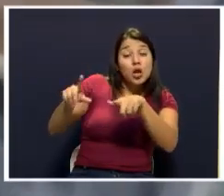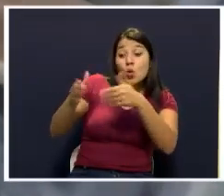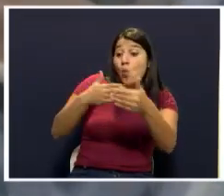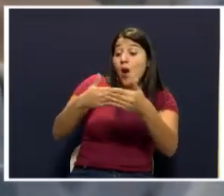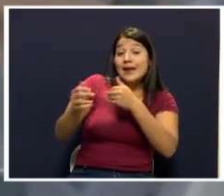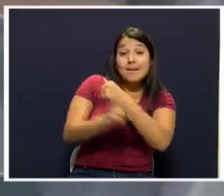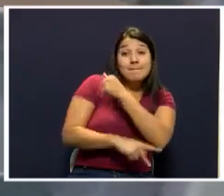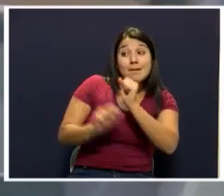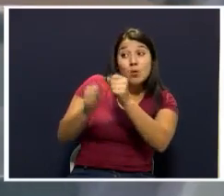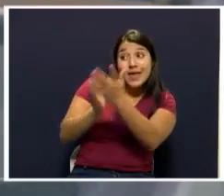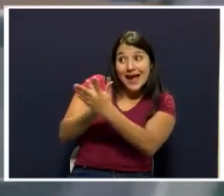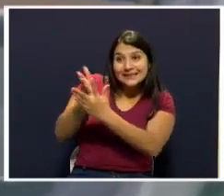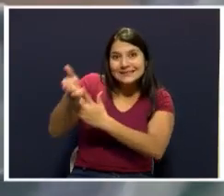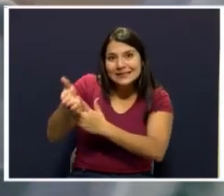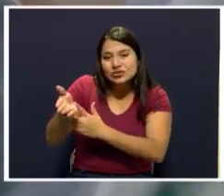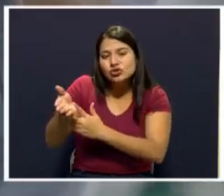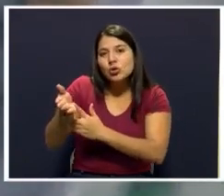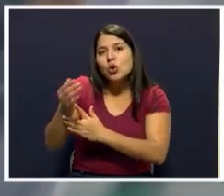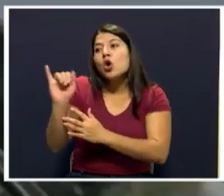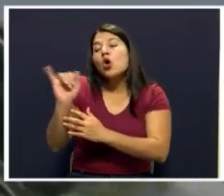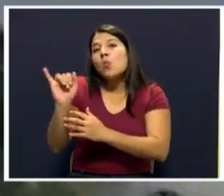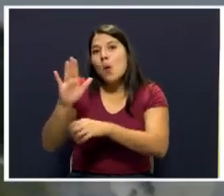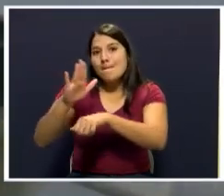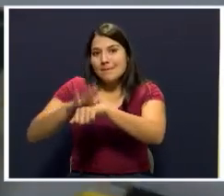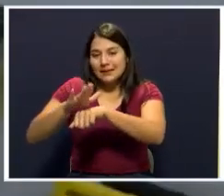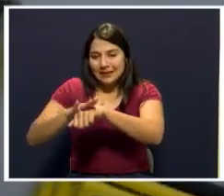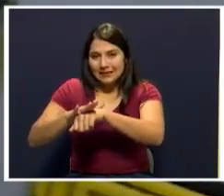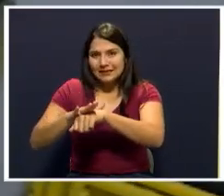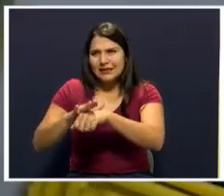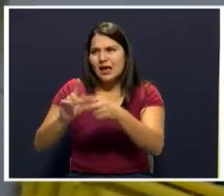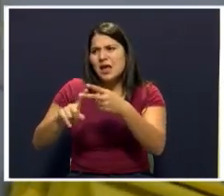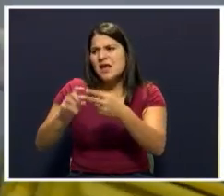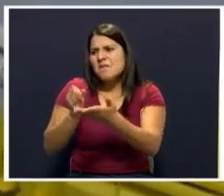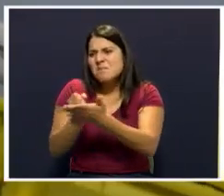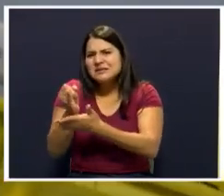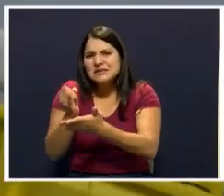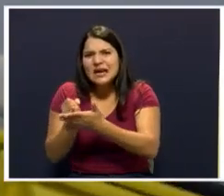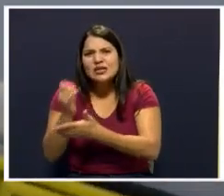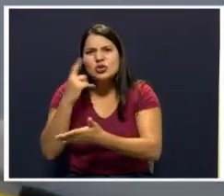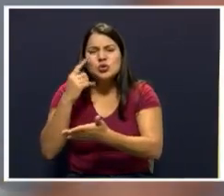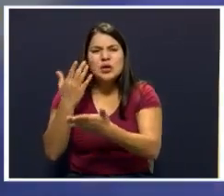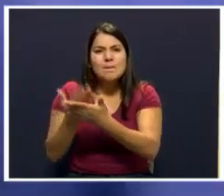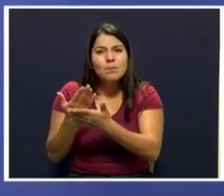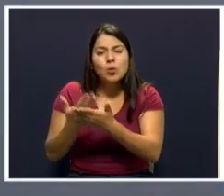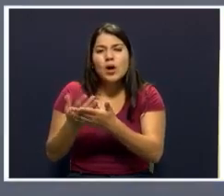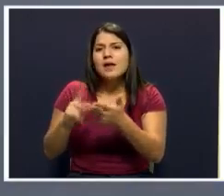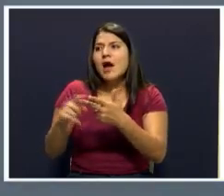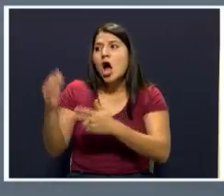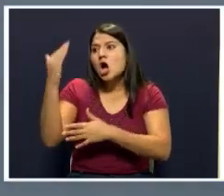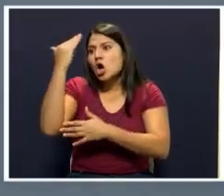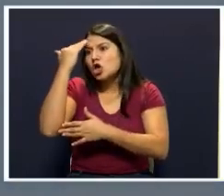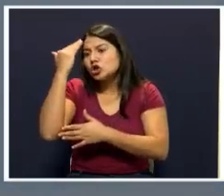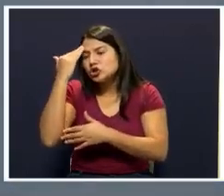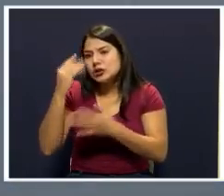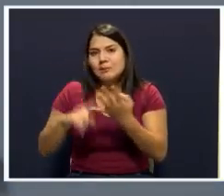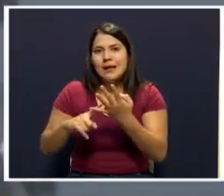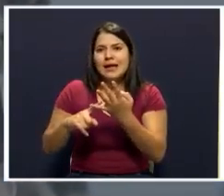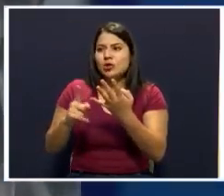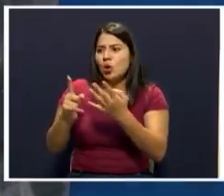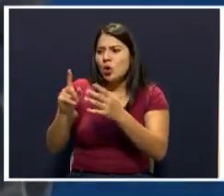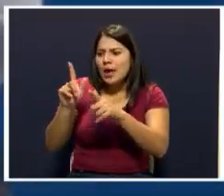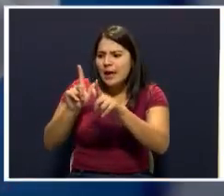de patentes otorgadas y en proceso, datos de prueba entregados a autoridades regulatorias, conocimiento experto, cultivo